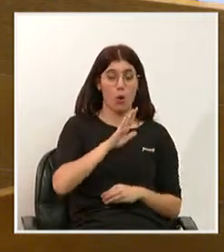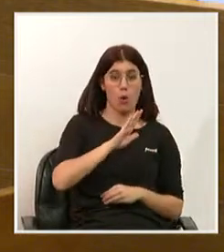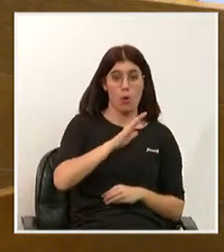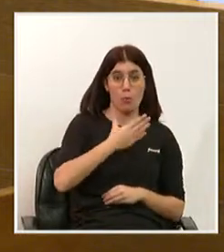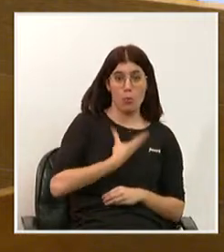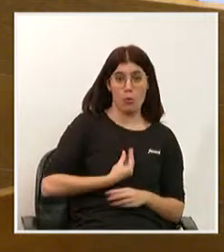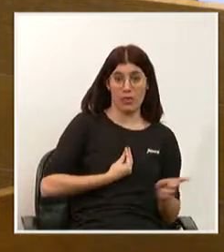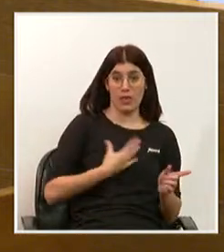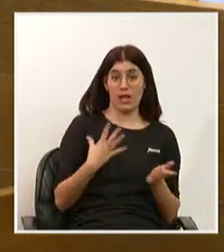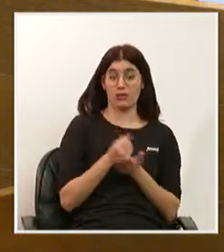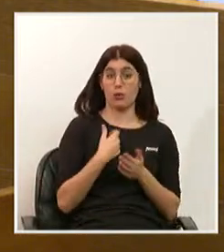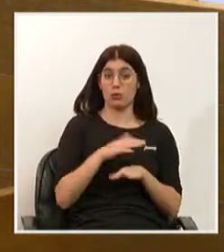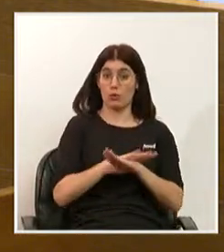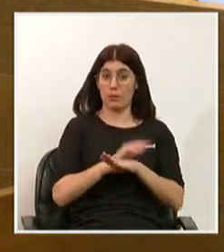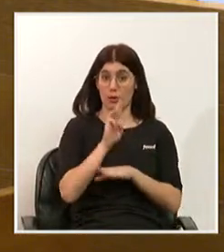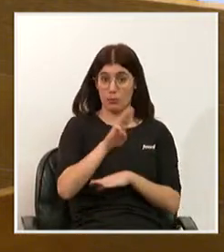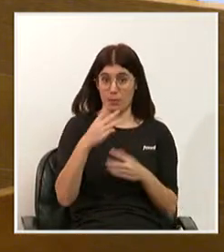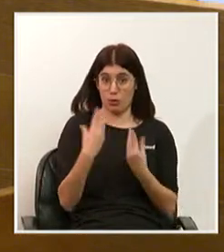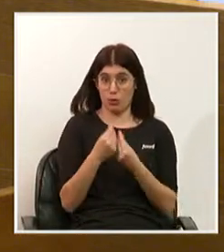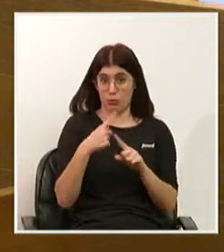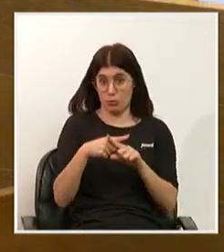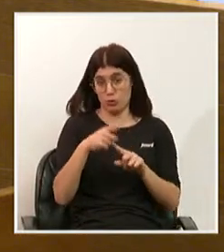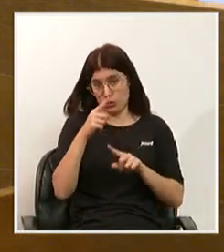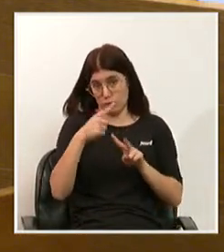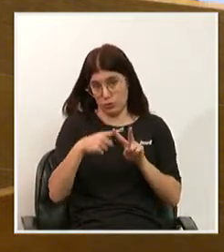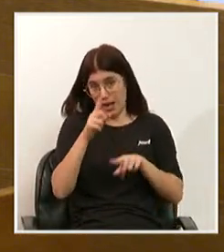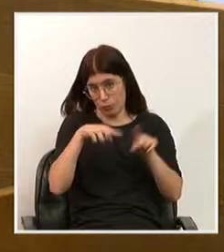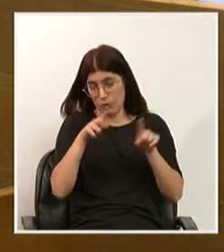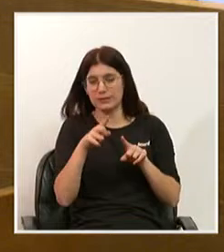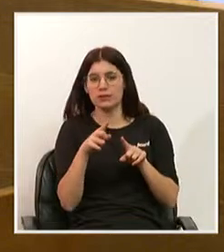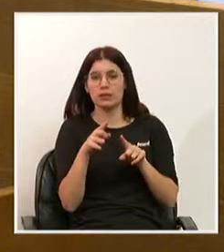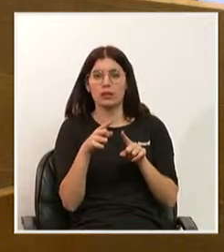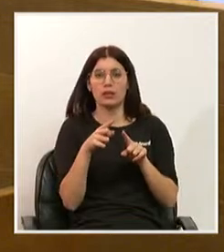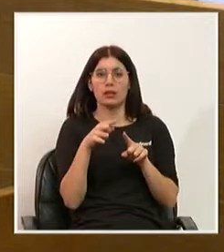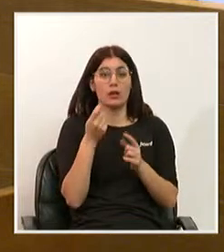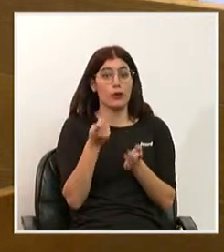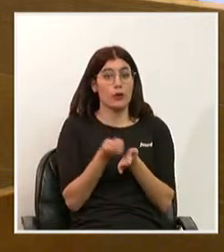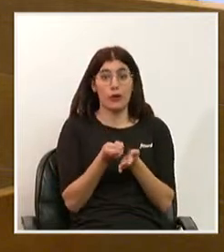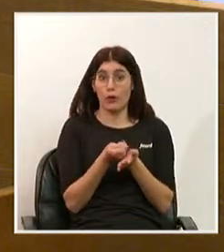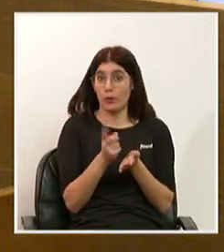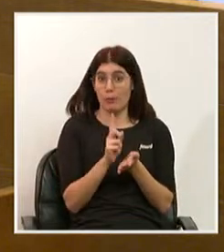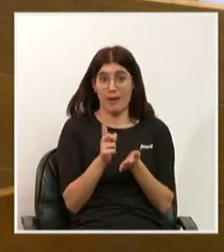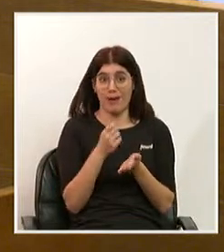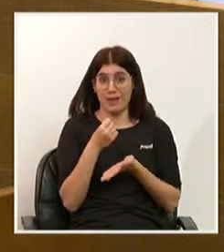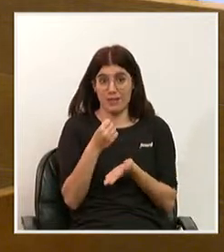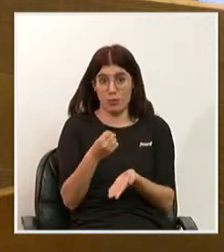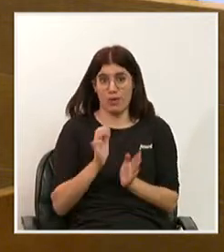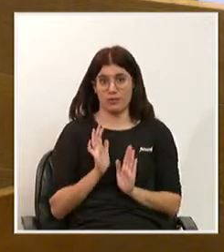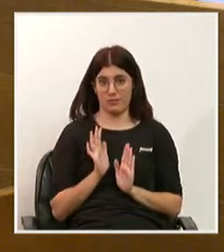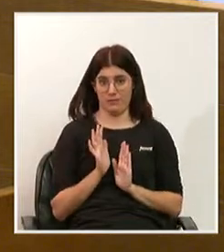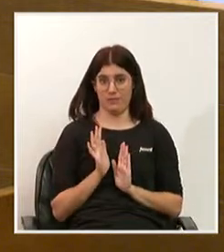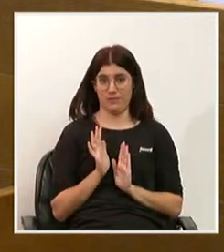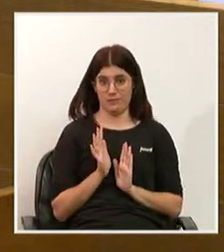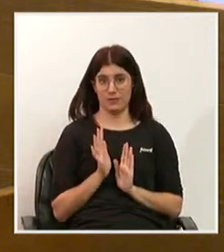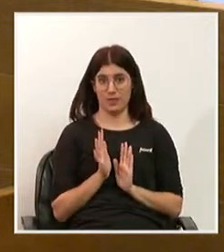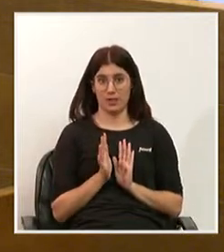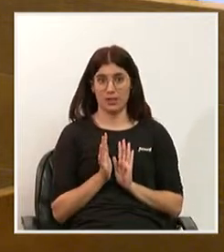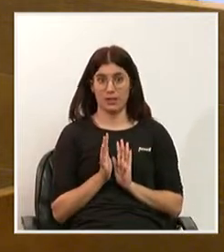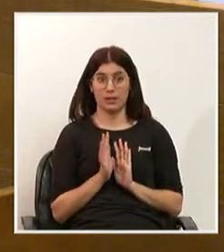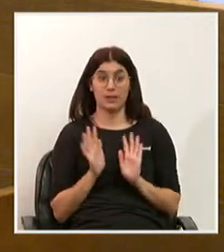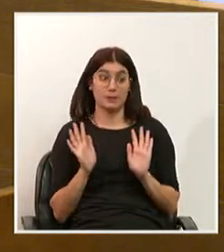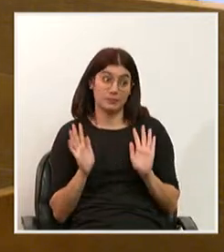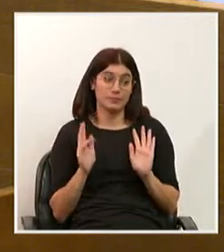mber Popular de noen estudes per